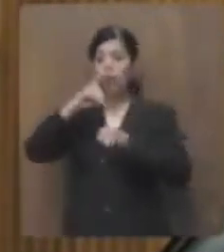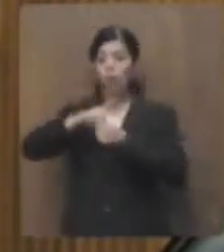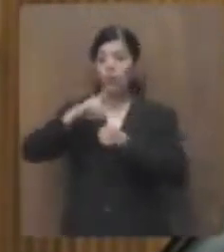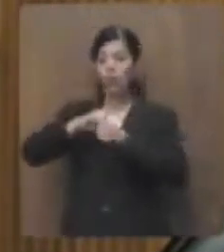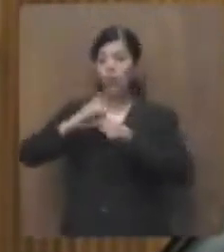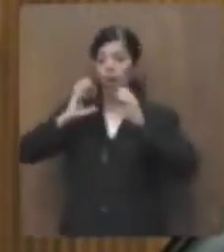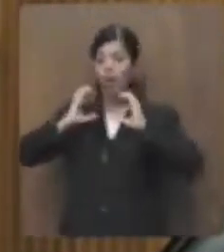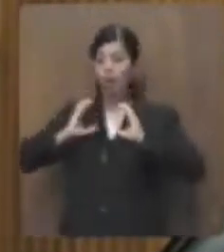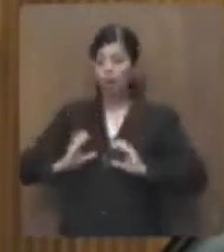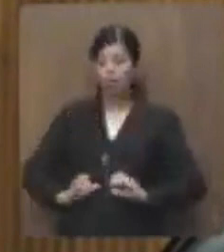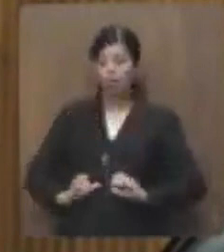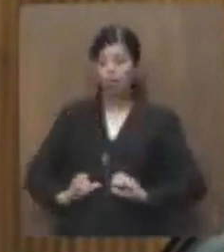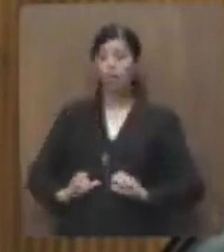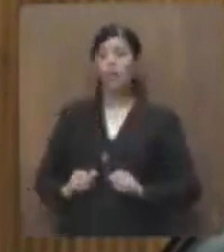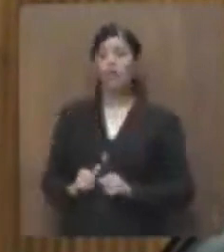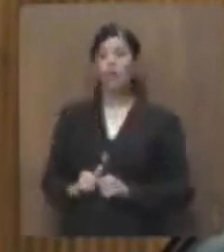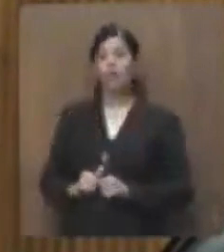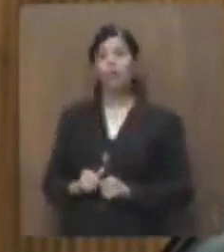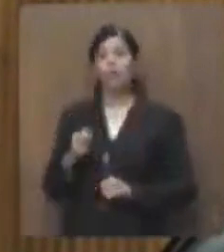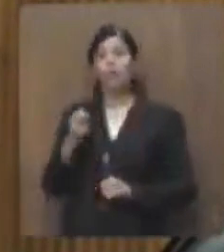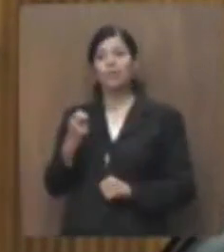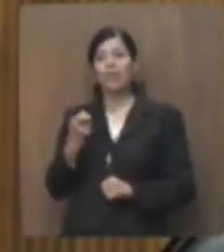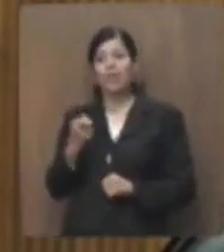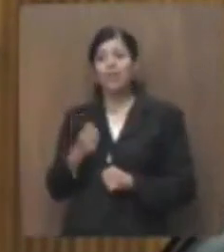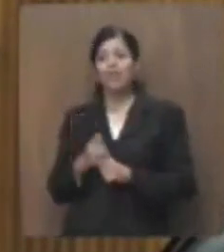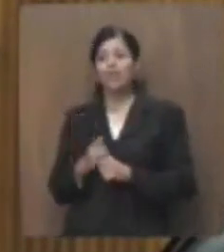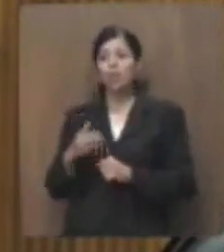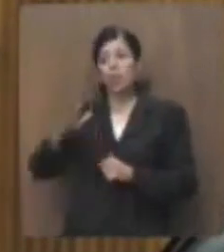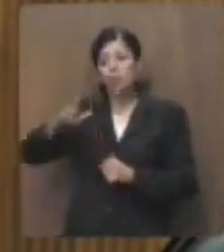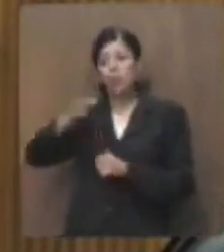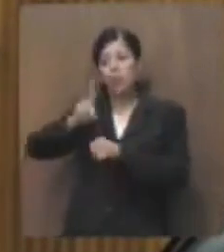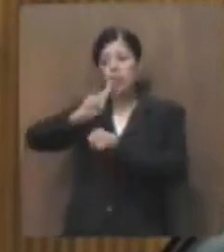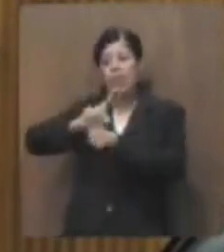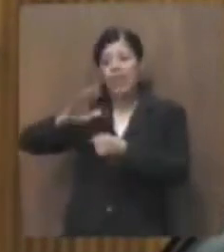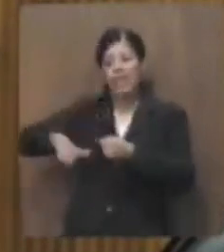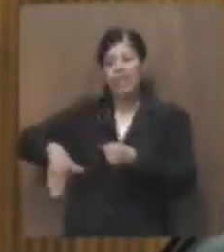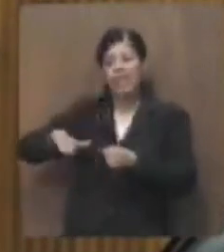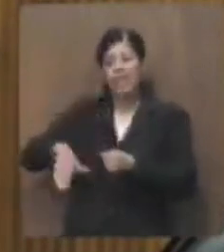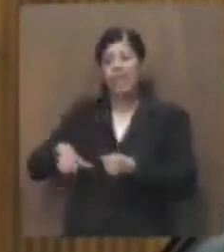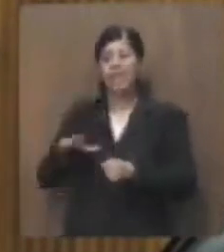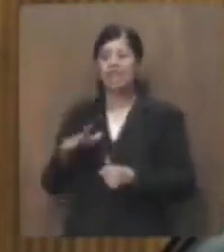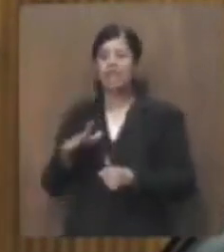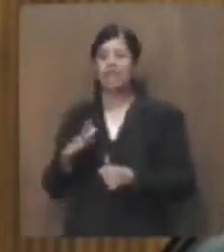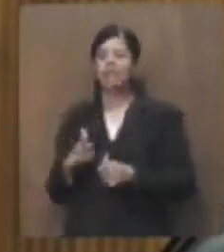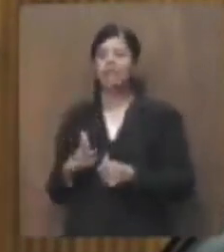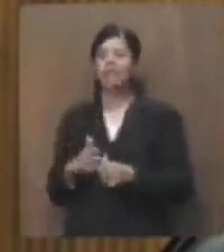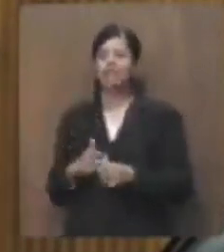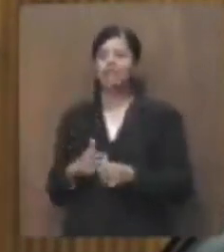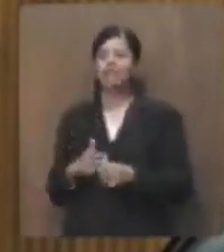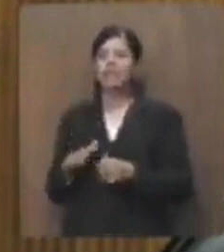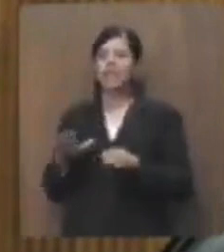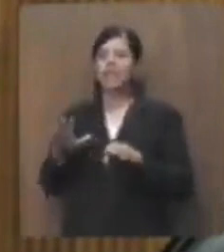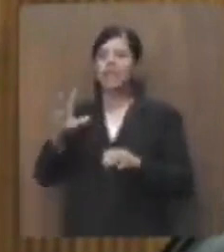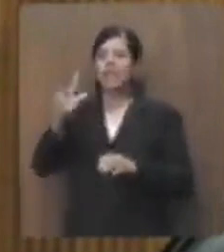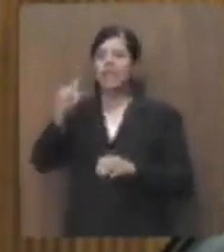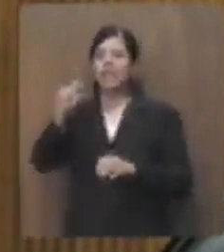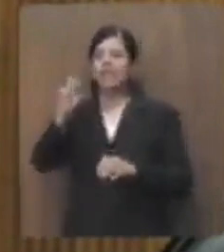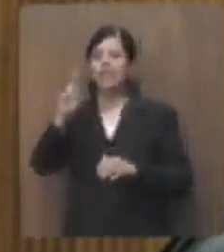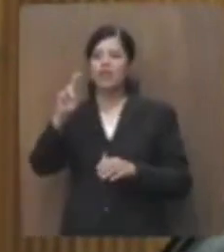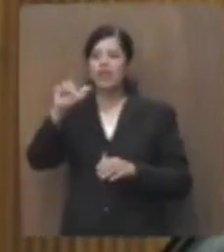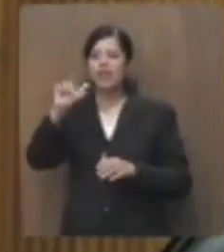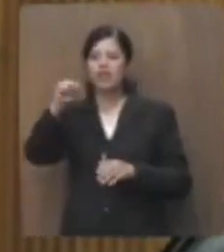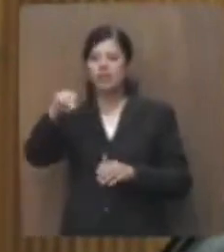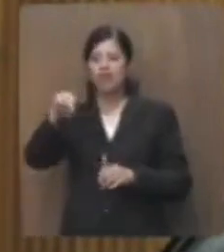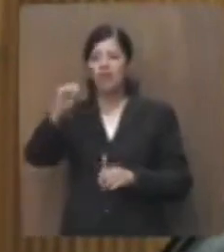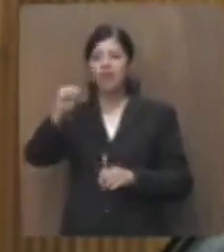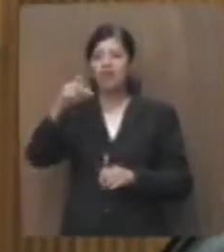admirable y difícil labor Hace unos días tuvimos el caso de un transplante que incluso aquí si mal no recuerdo